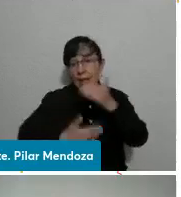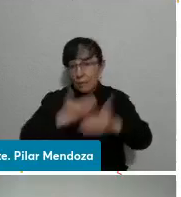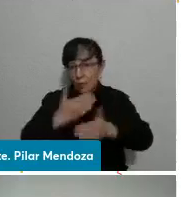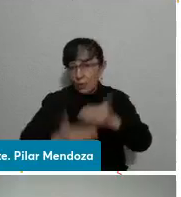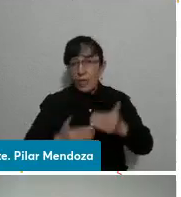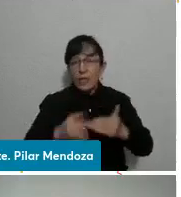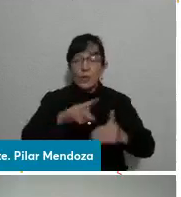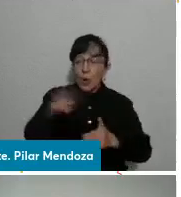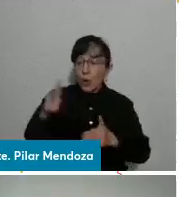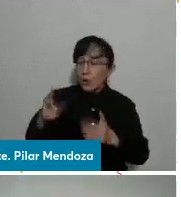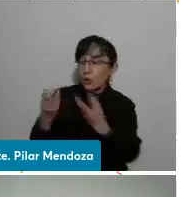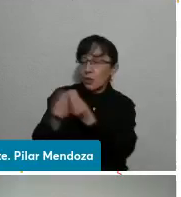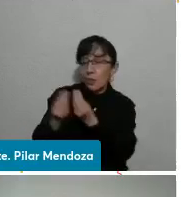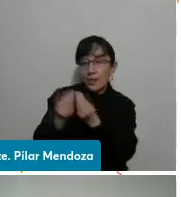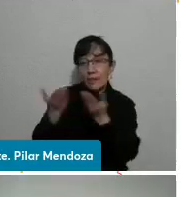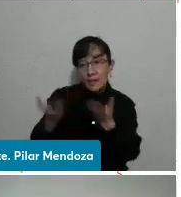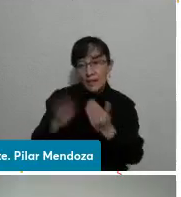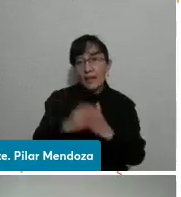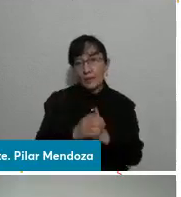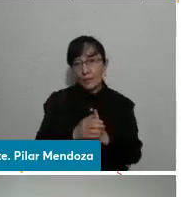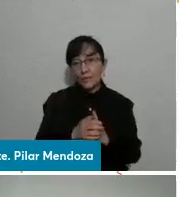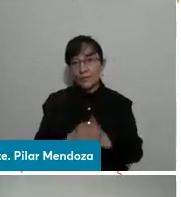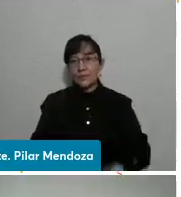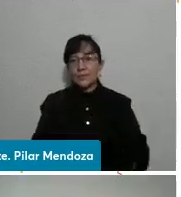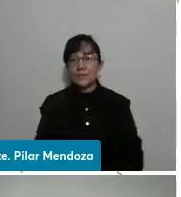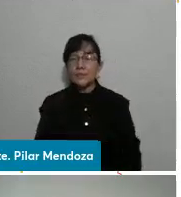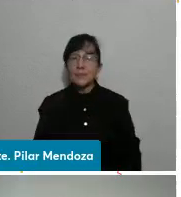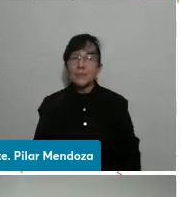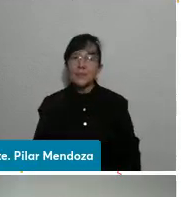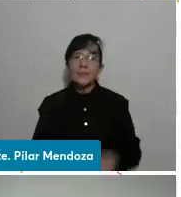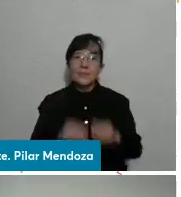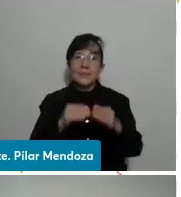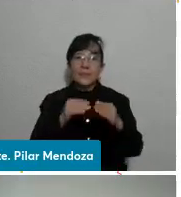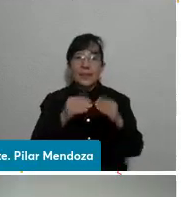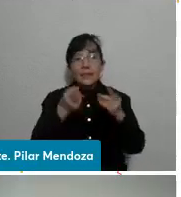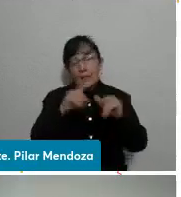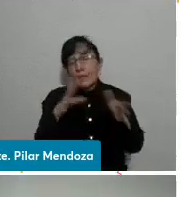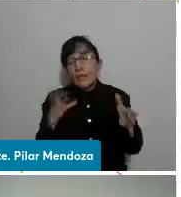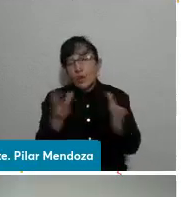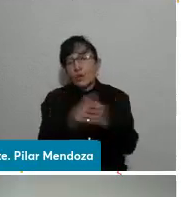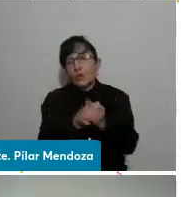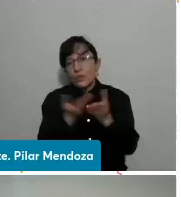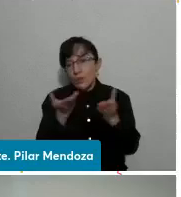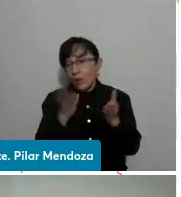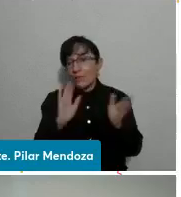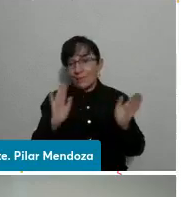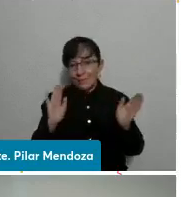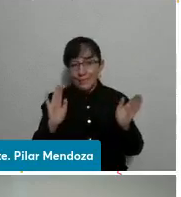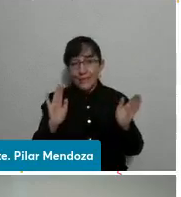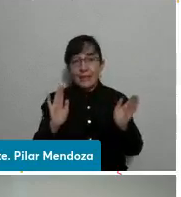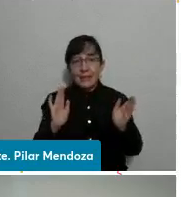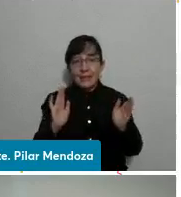otros acompañantes, de sus otros estudiantes, perdón. Y el tema de inclusión, pues resulta que nosotros